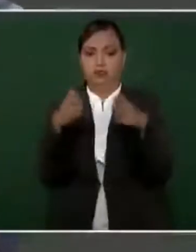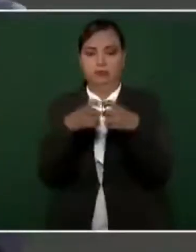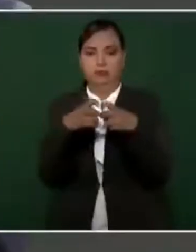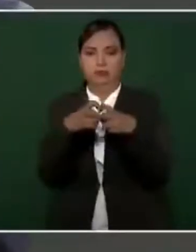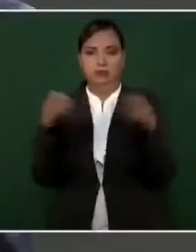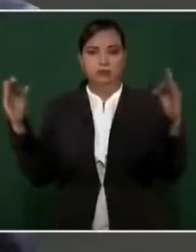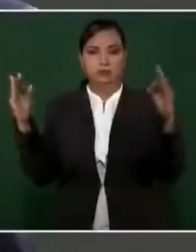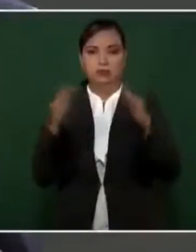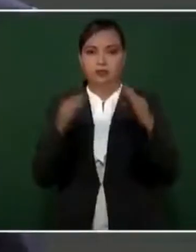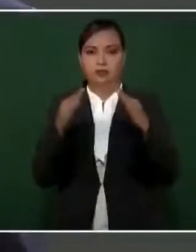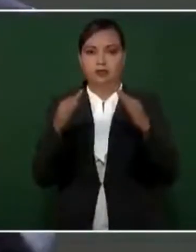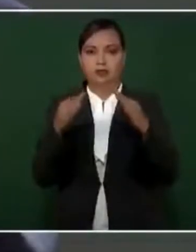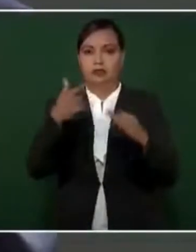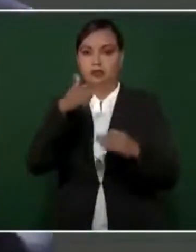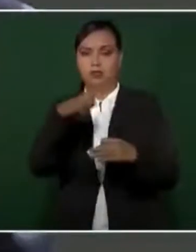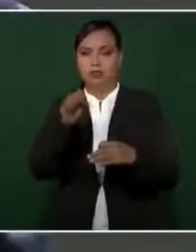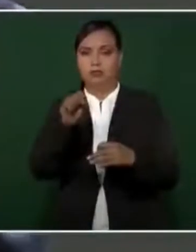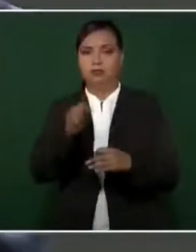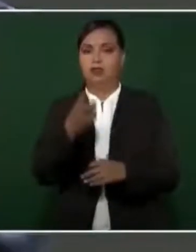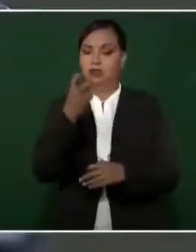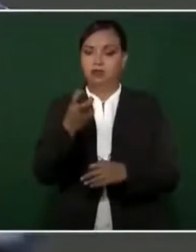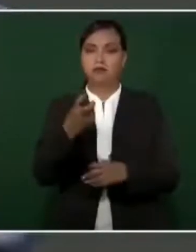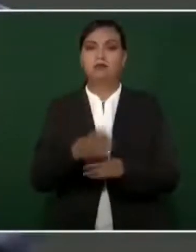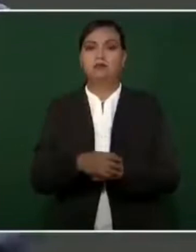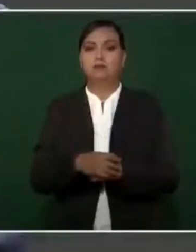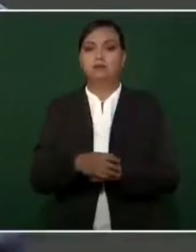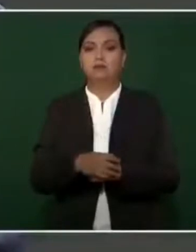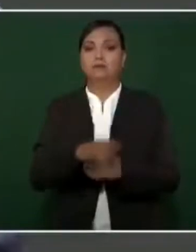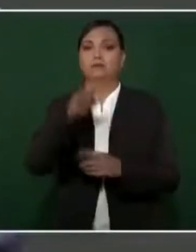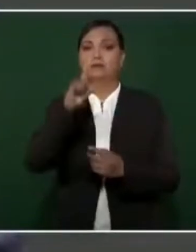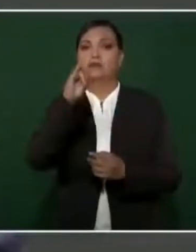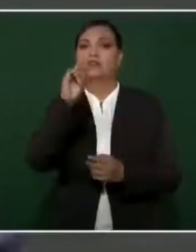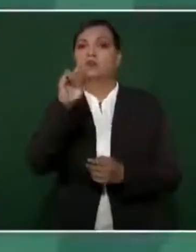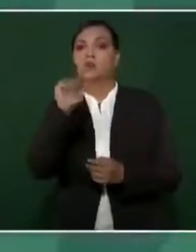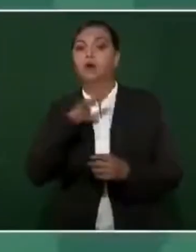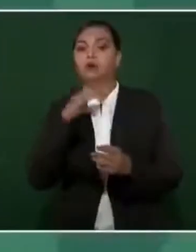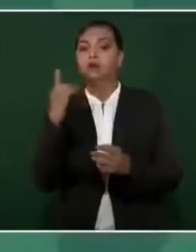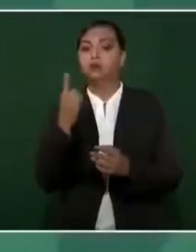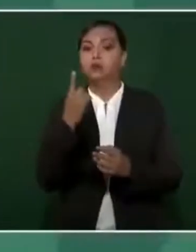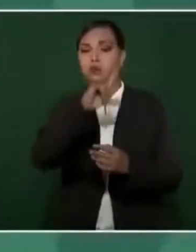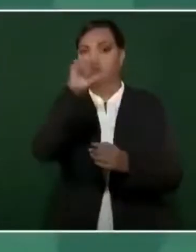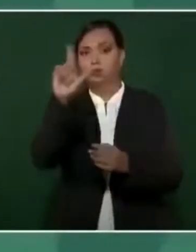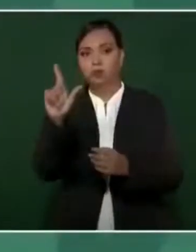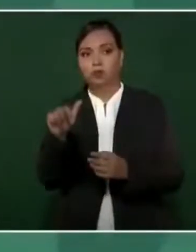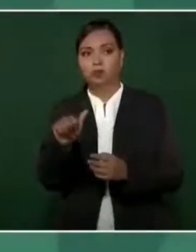eso es, se licúa y